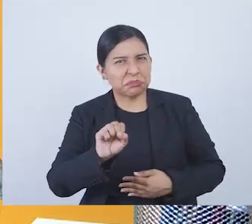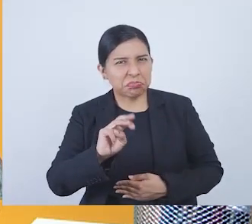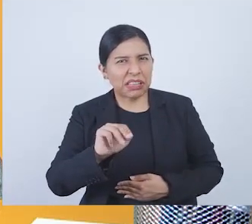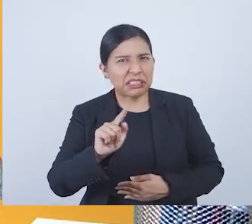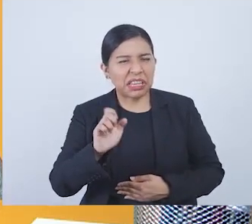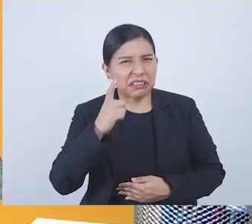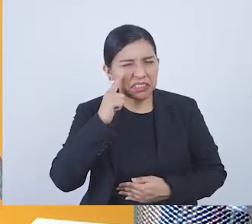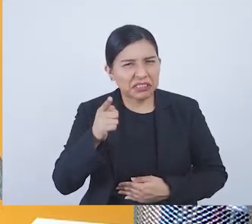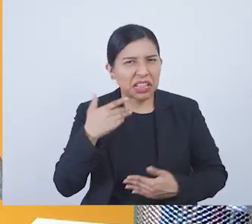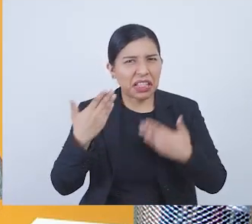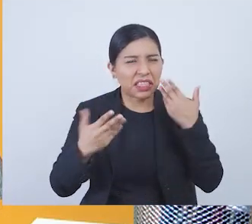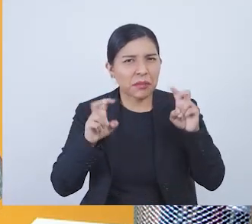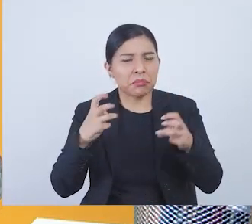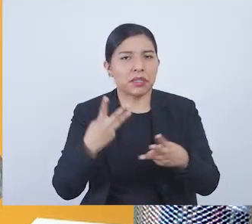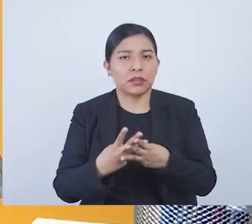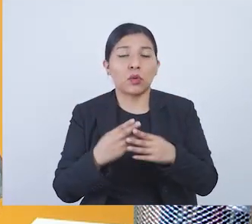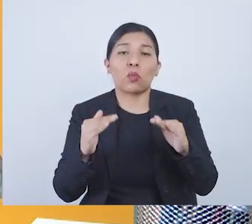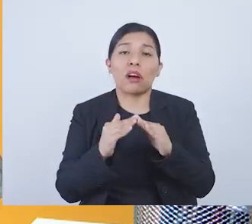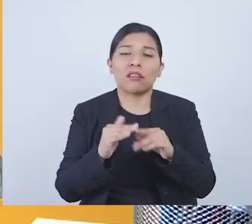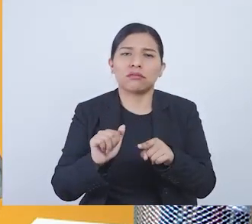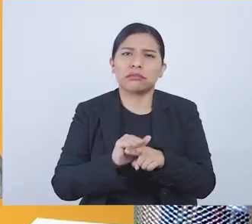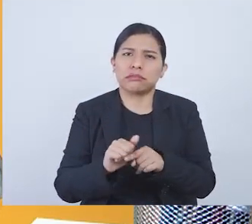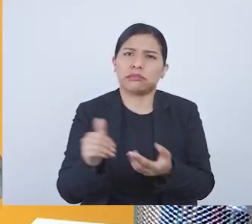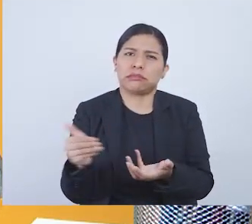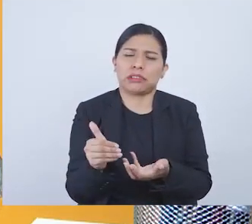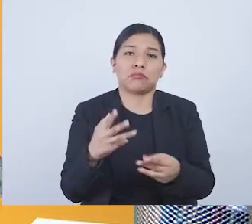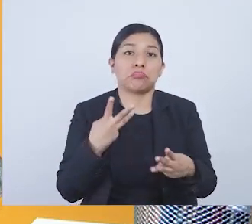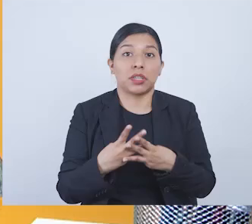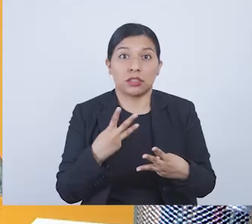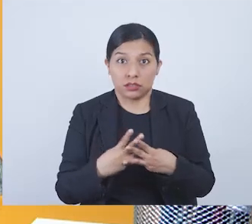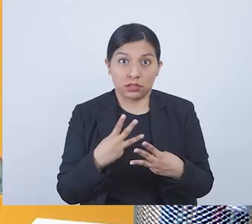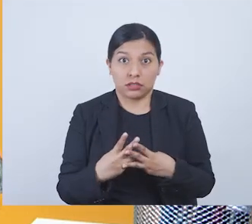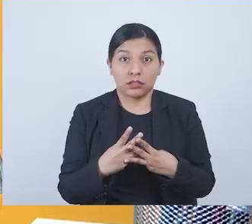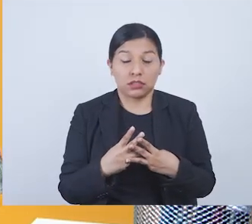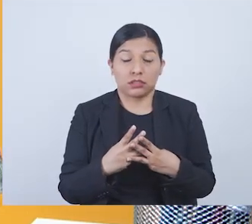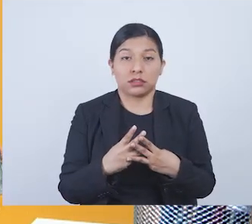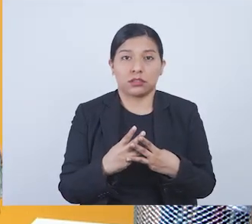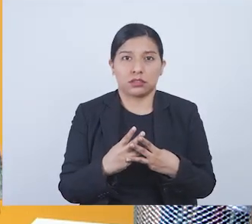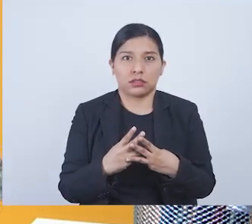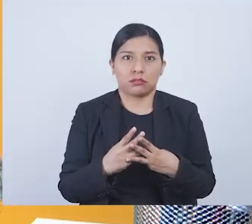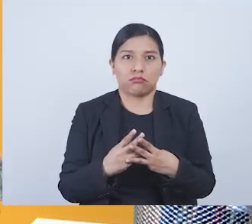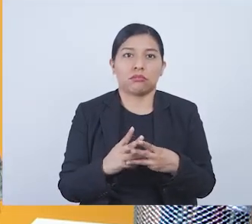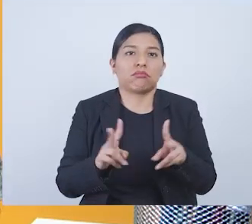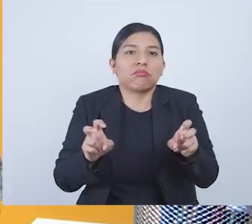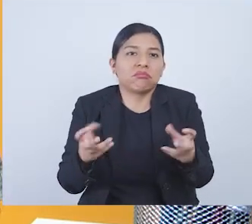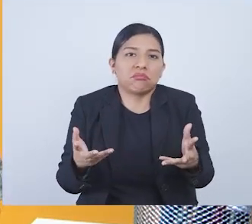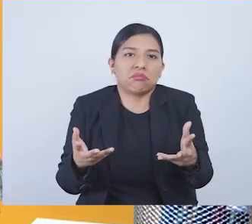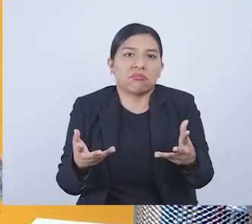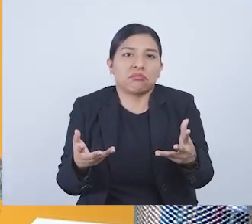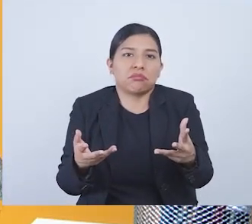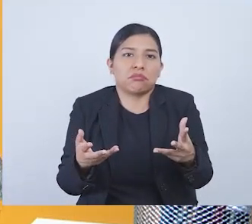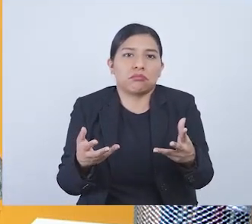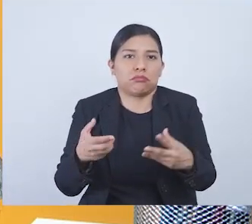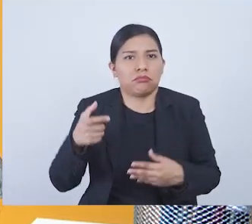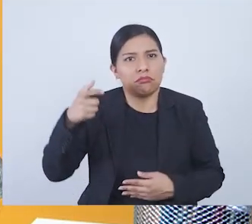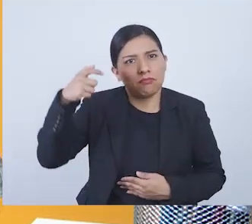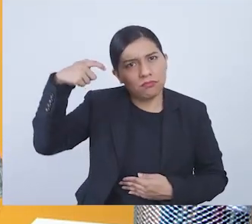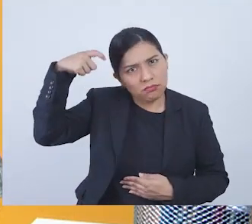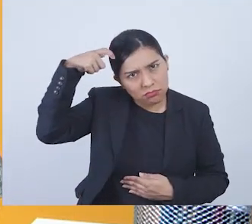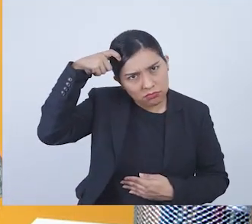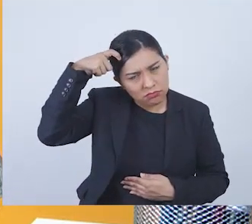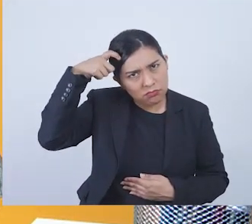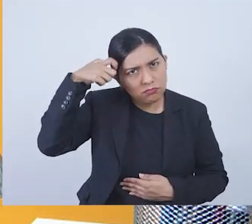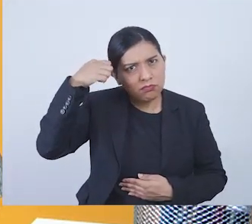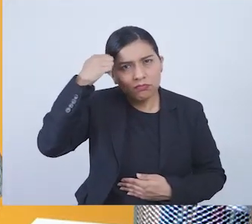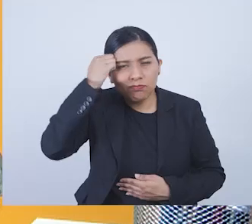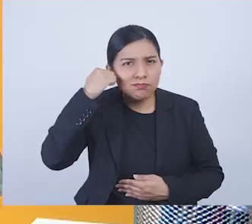dimensión formativa. La dimensión formativa de matemática es el aspecto cognoscitivo y allí